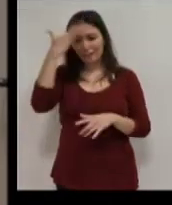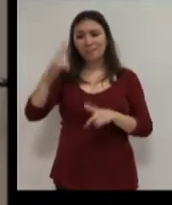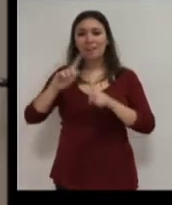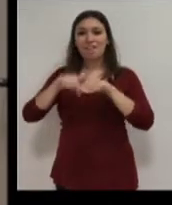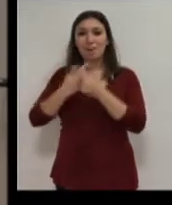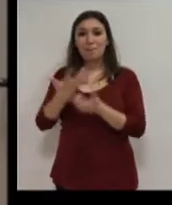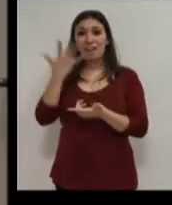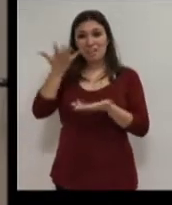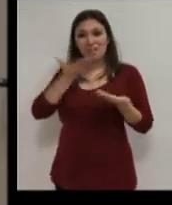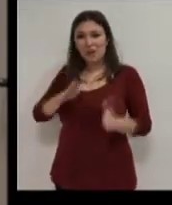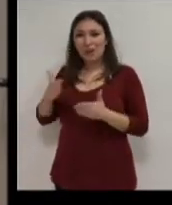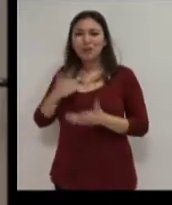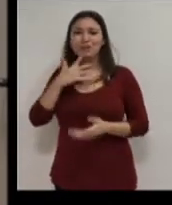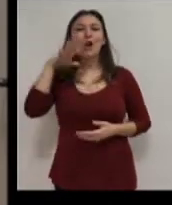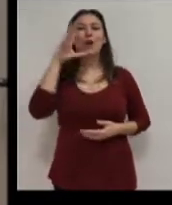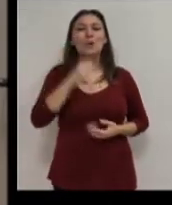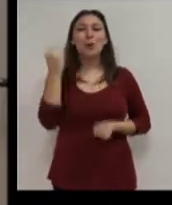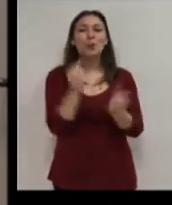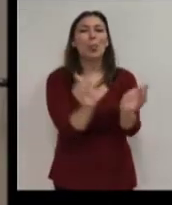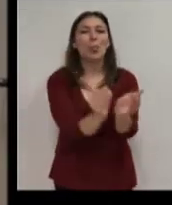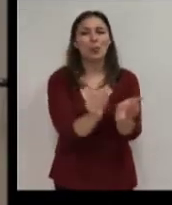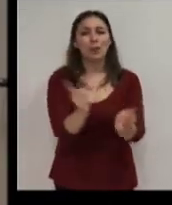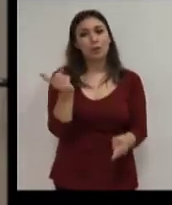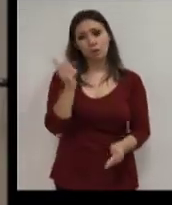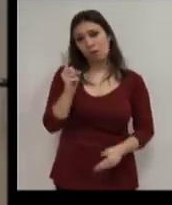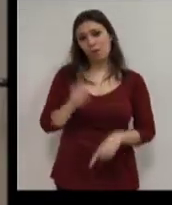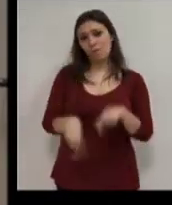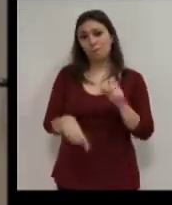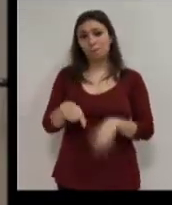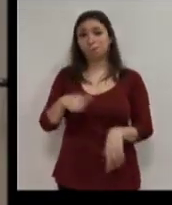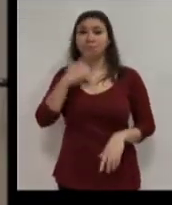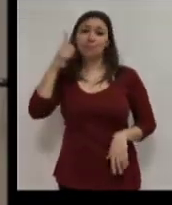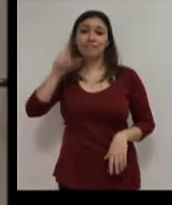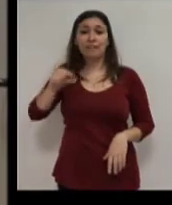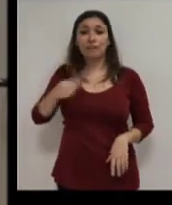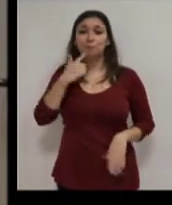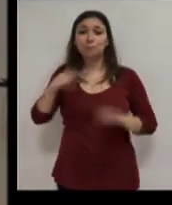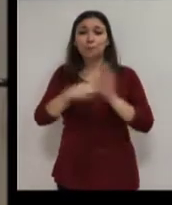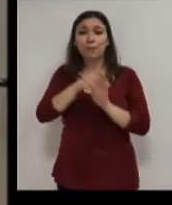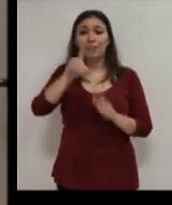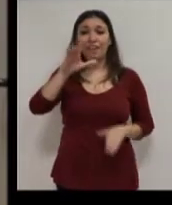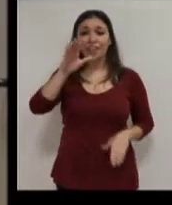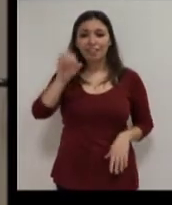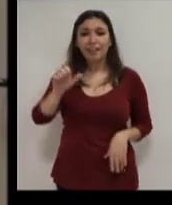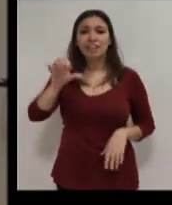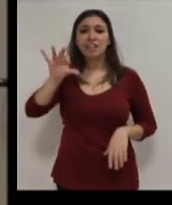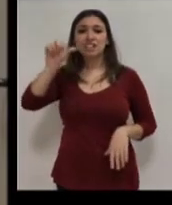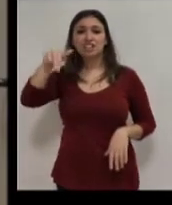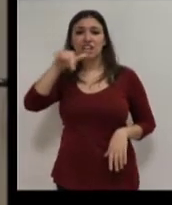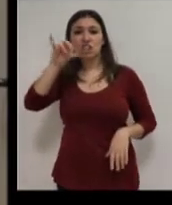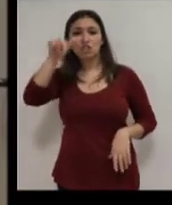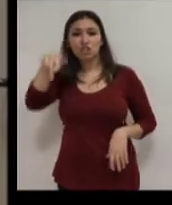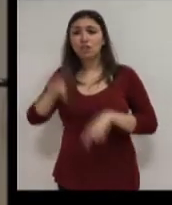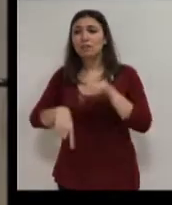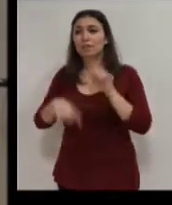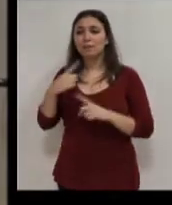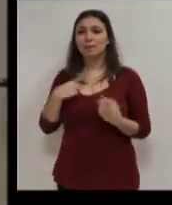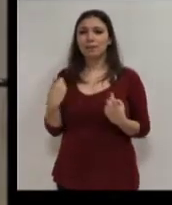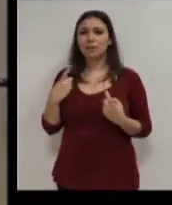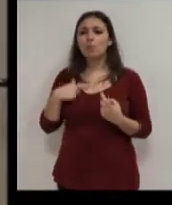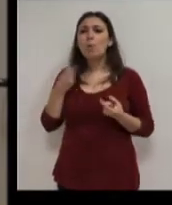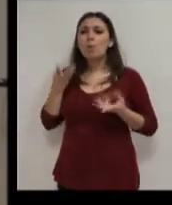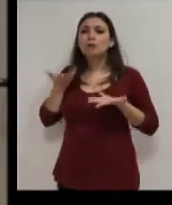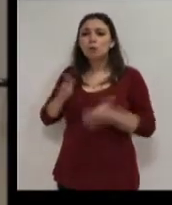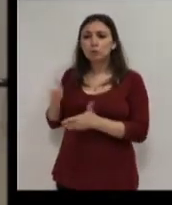580 o un Mini cuando tiene una familia de 5 hijos, sino que se comprarán un Dacia más barato o un San John o lo que puedan,